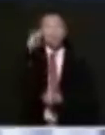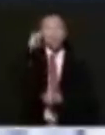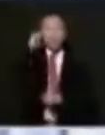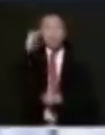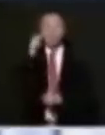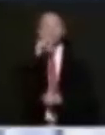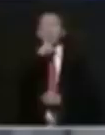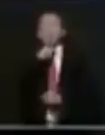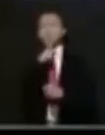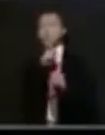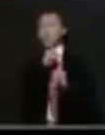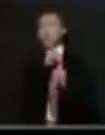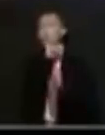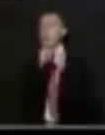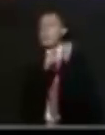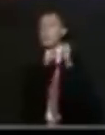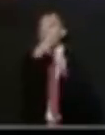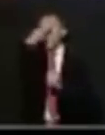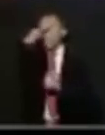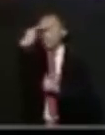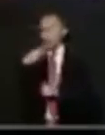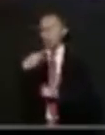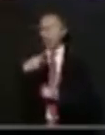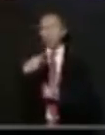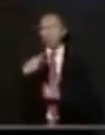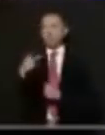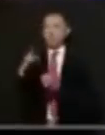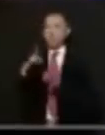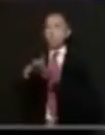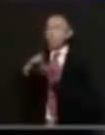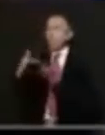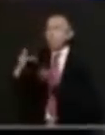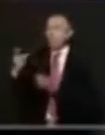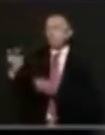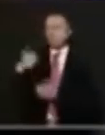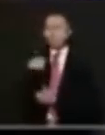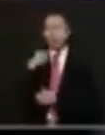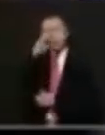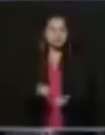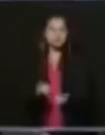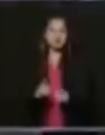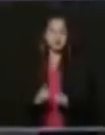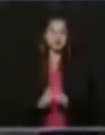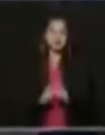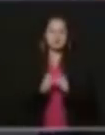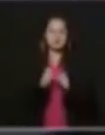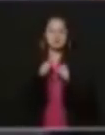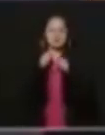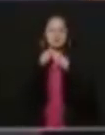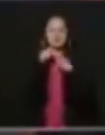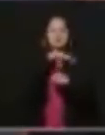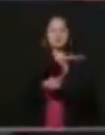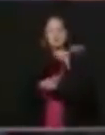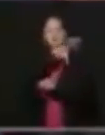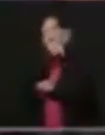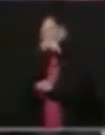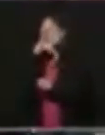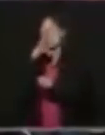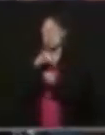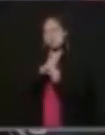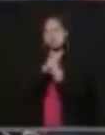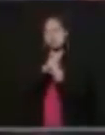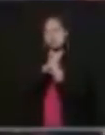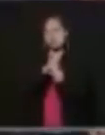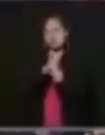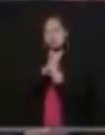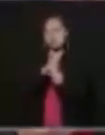Zócalo capitalino, los sacerdotes realizaron al primer mandatario y a su esposa un ritual de purificación. Finalmente, los sacerdotes pidieron a los